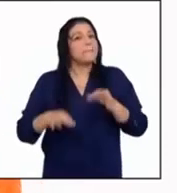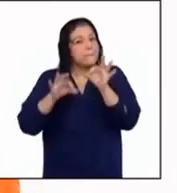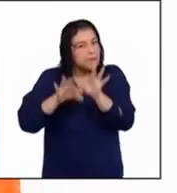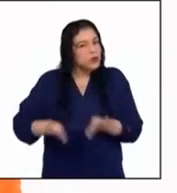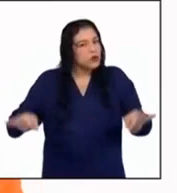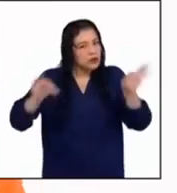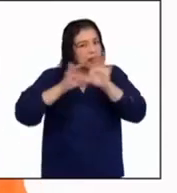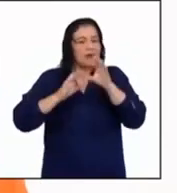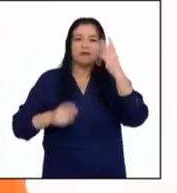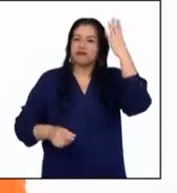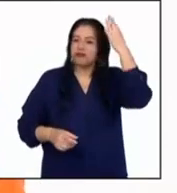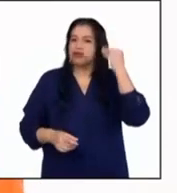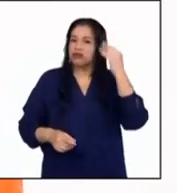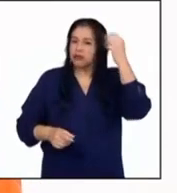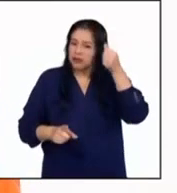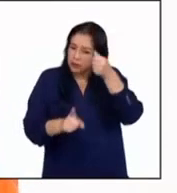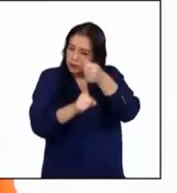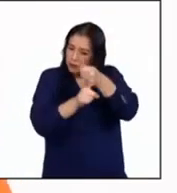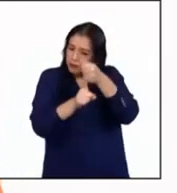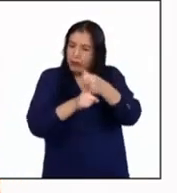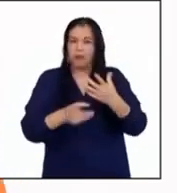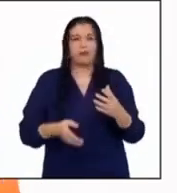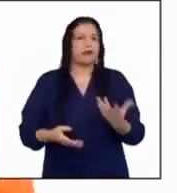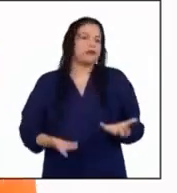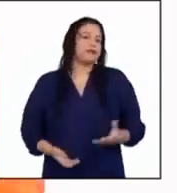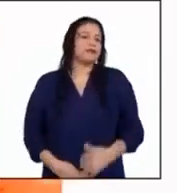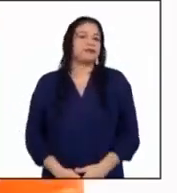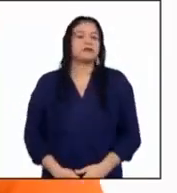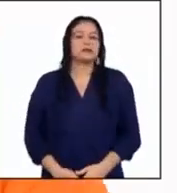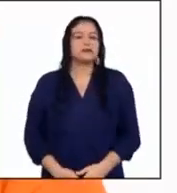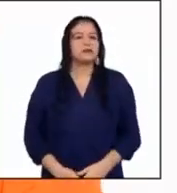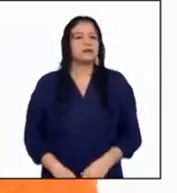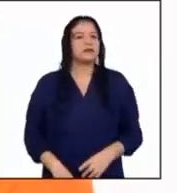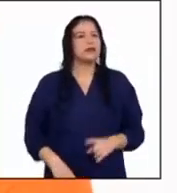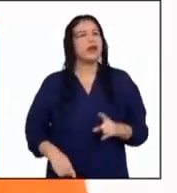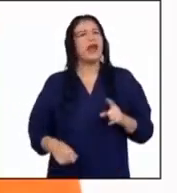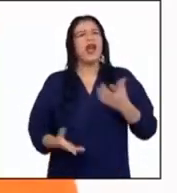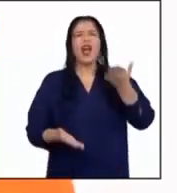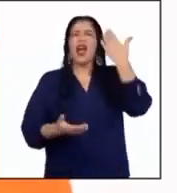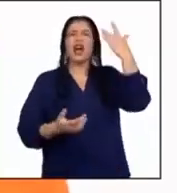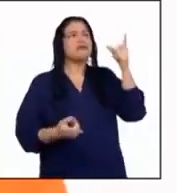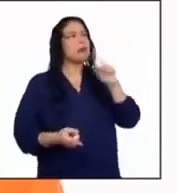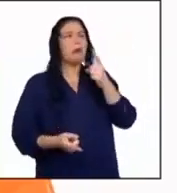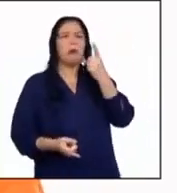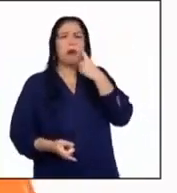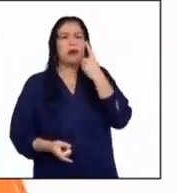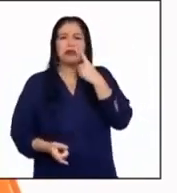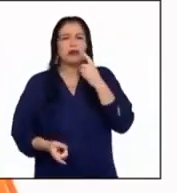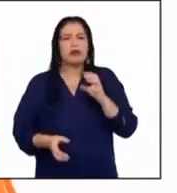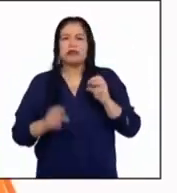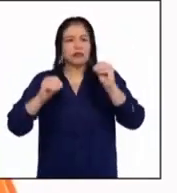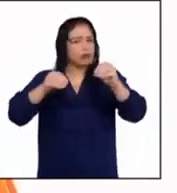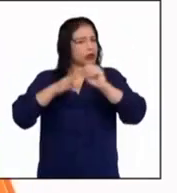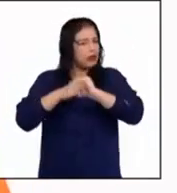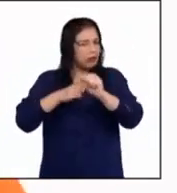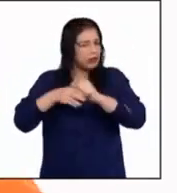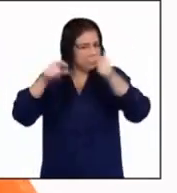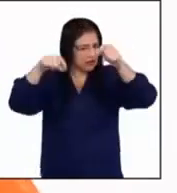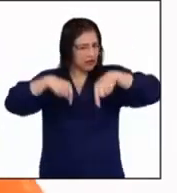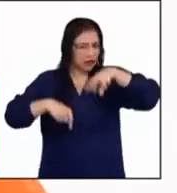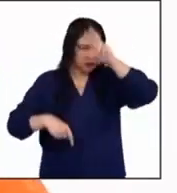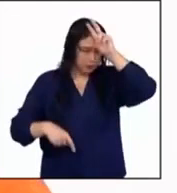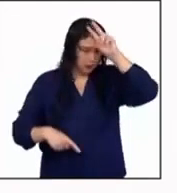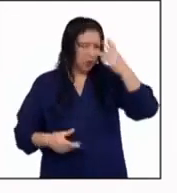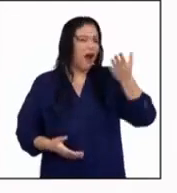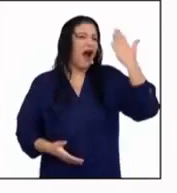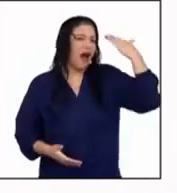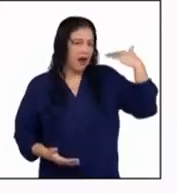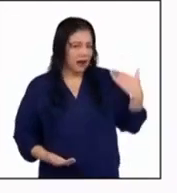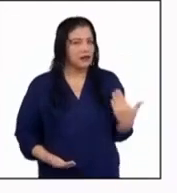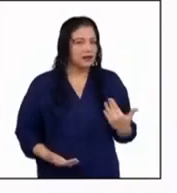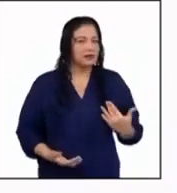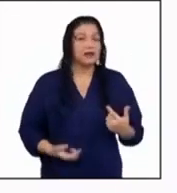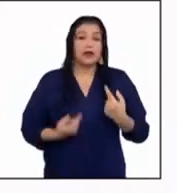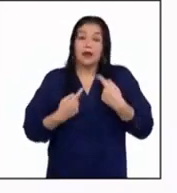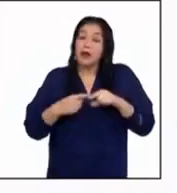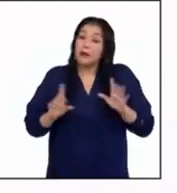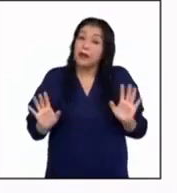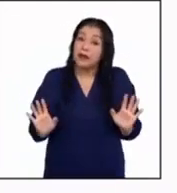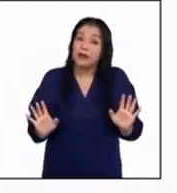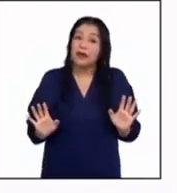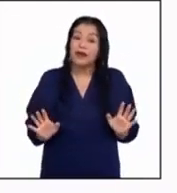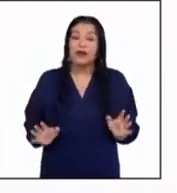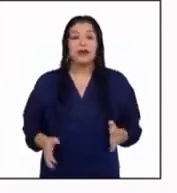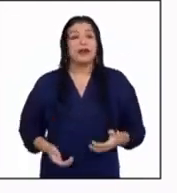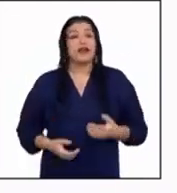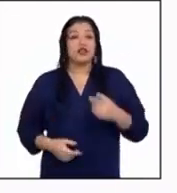tipo de experiencias vivenciales, que no eran muy conocidas y practicadas en nuestro país, ¿verdad? Bueno,